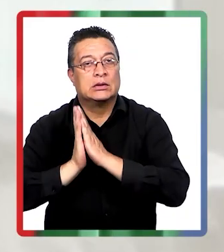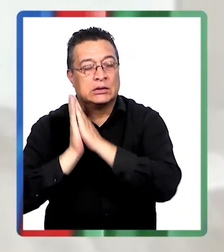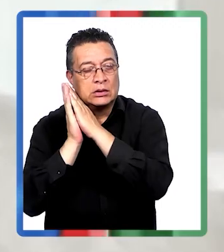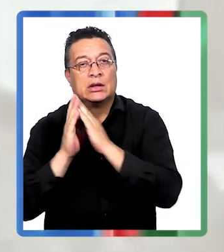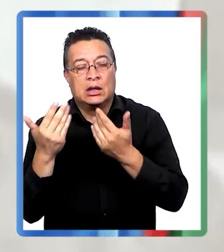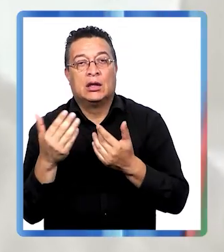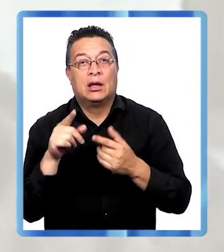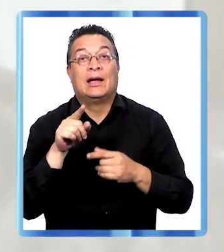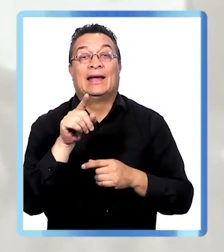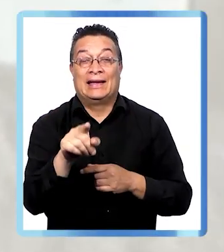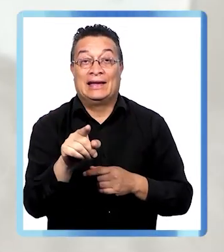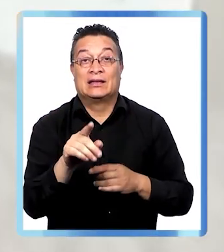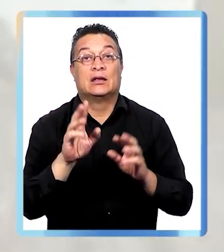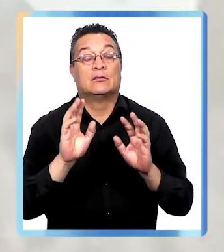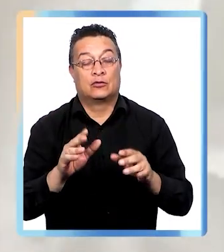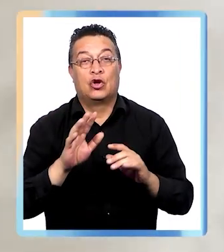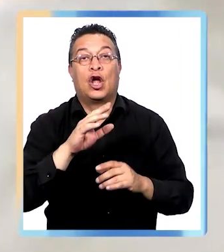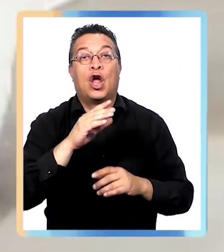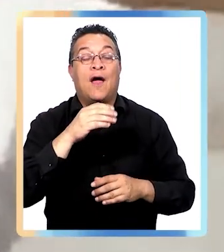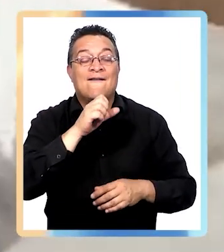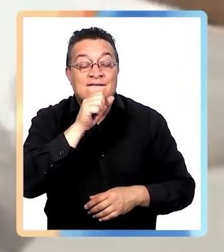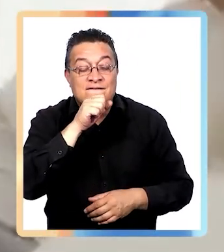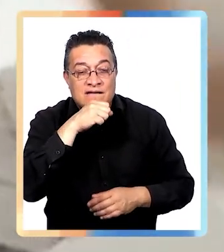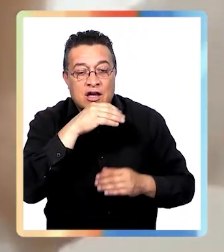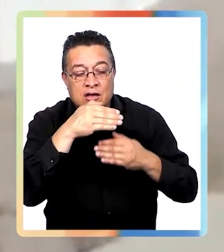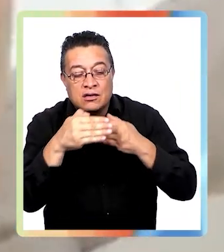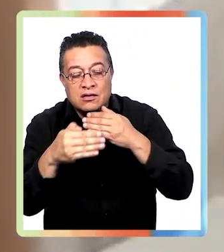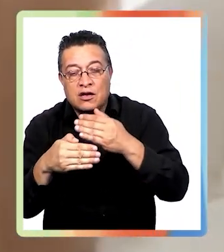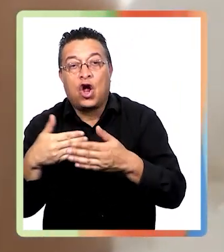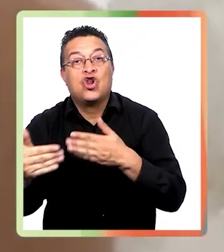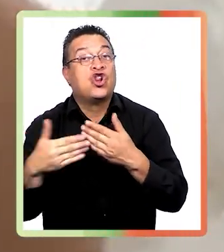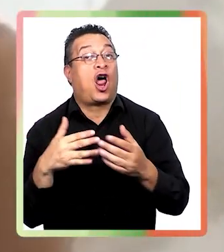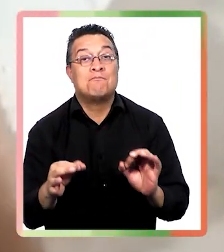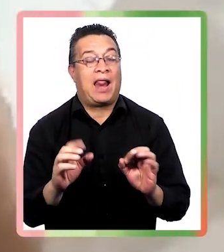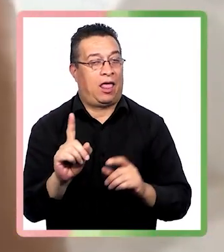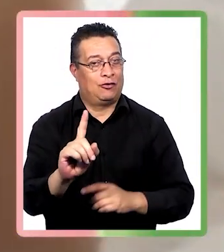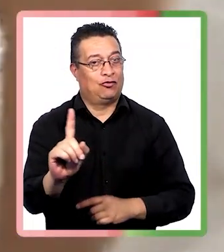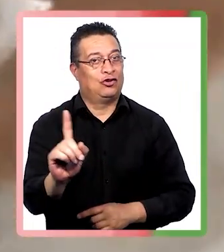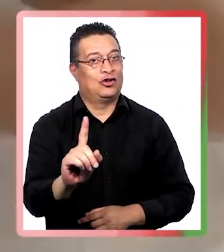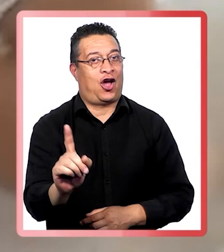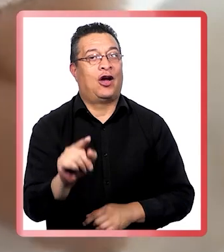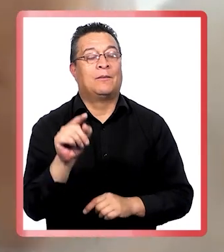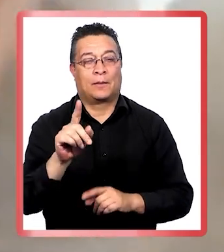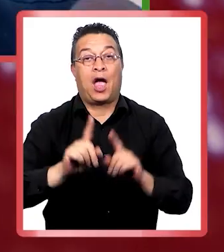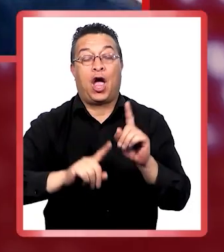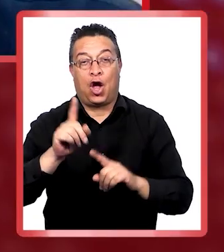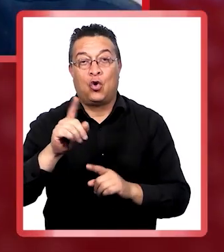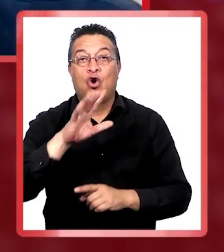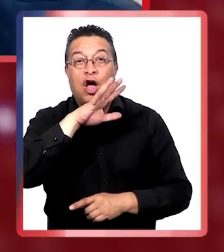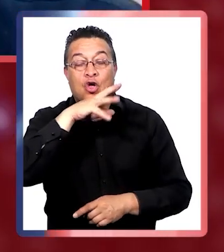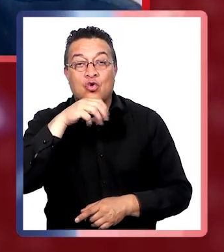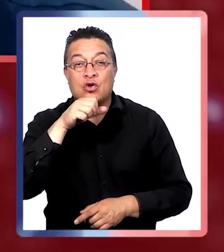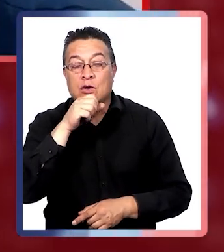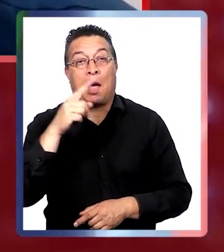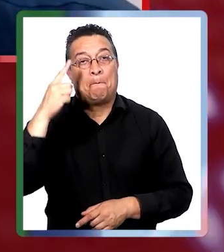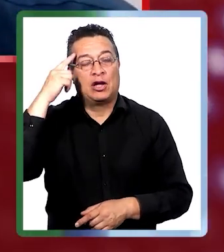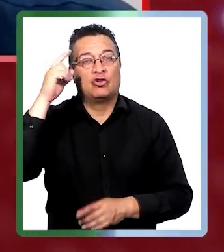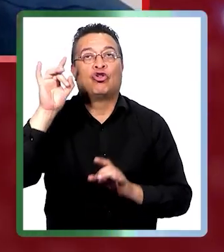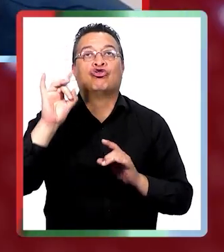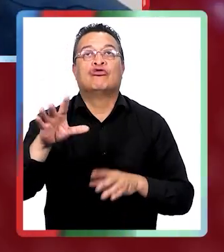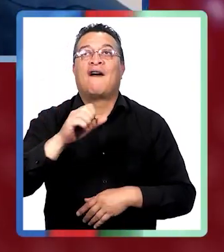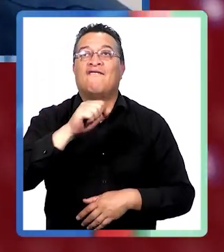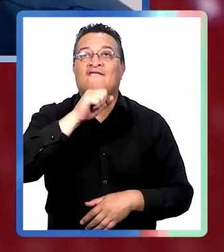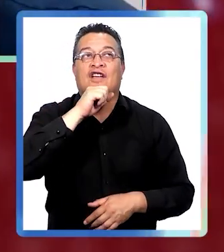dormir. Eso le digo, no es parte del envejecimiento normal o fisiológico. De hecho, muchos pacientes adultos mayores creen que es parte de